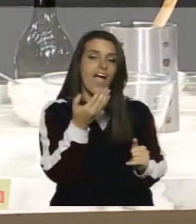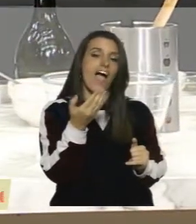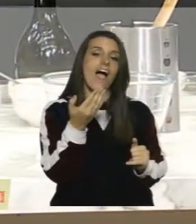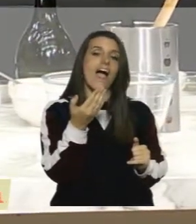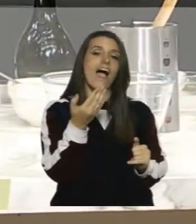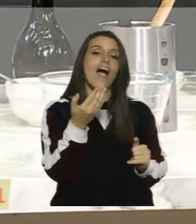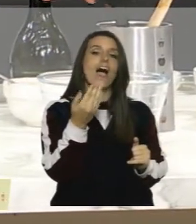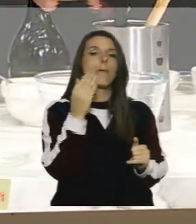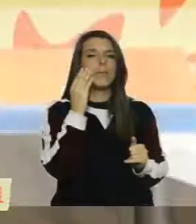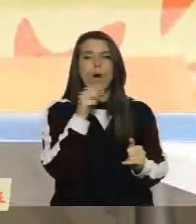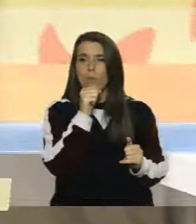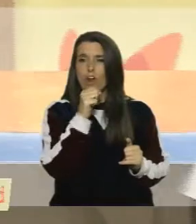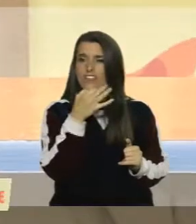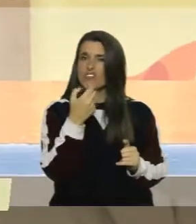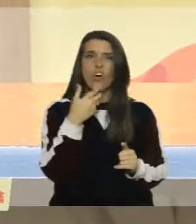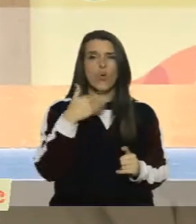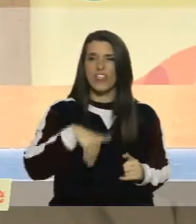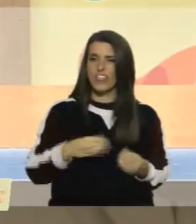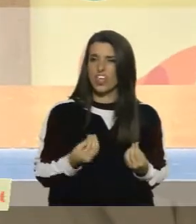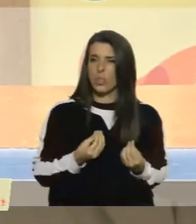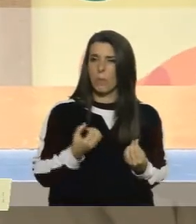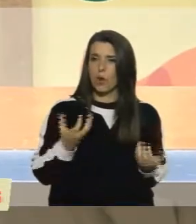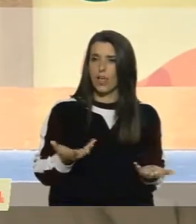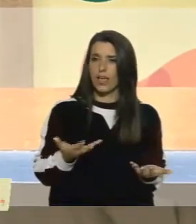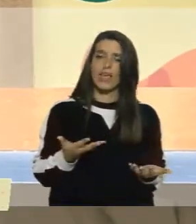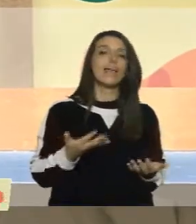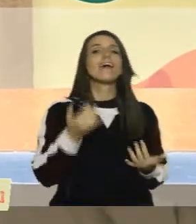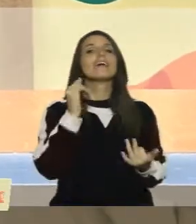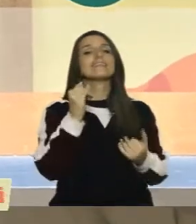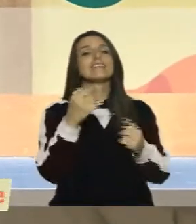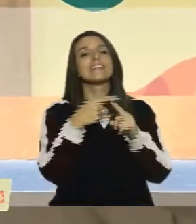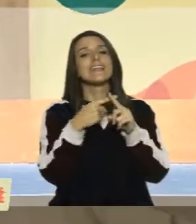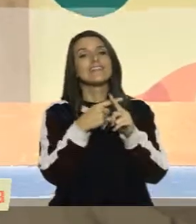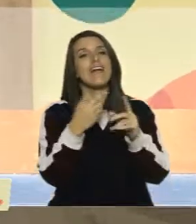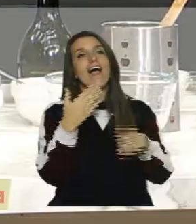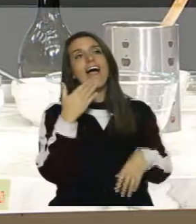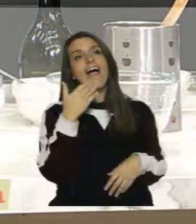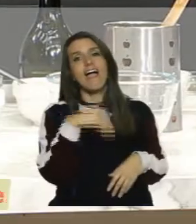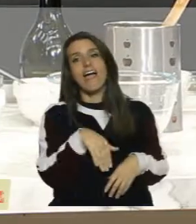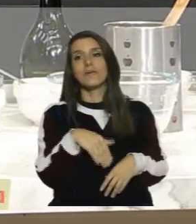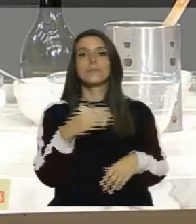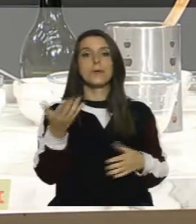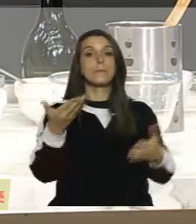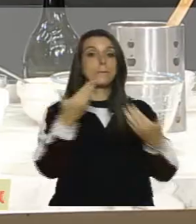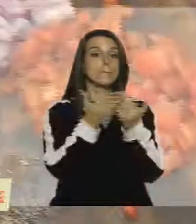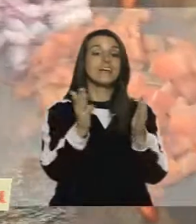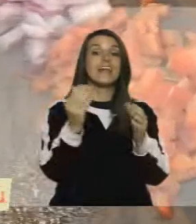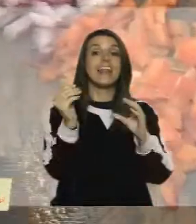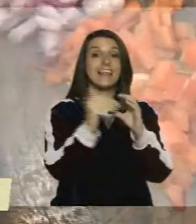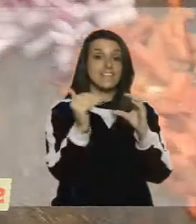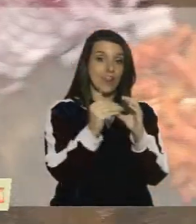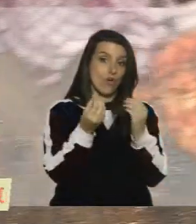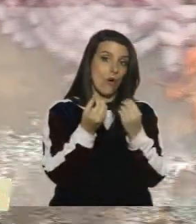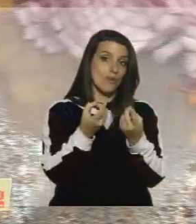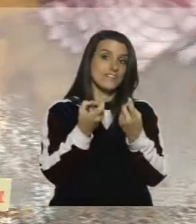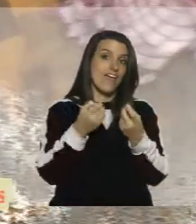Ah, eso decía mi abuelo, pero no entendía cuando, claro, le dije que me chiflara. De desayuno, gofio. Vamos a arrancar con los rellenos entonces, que tienen que